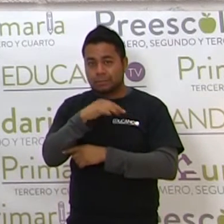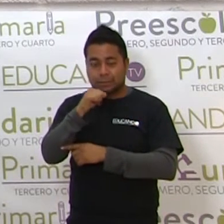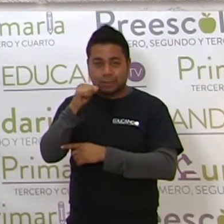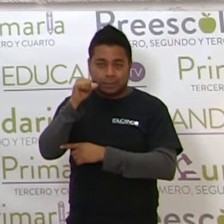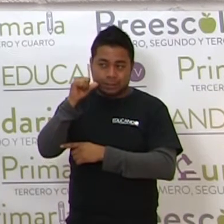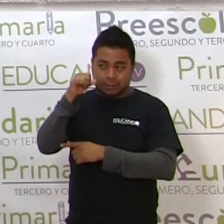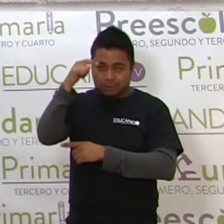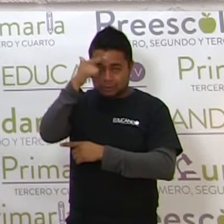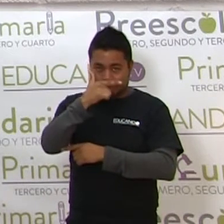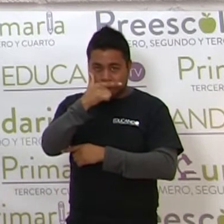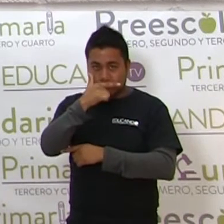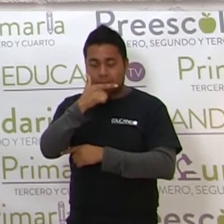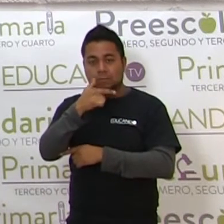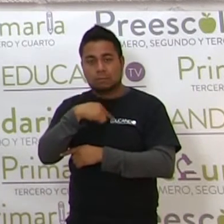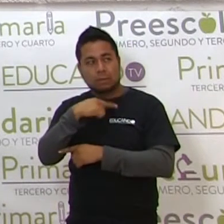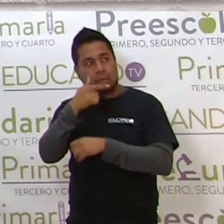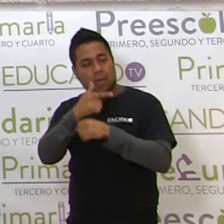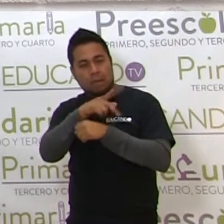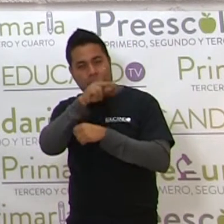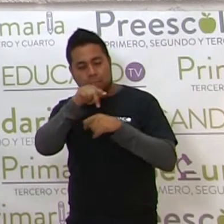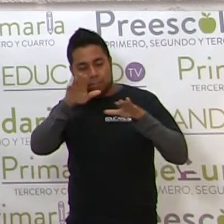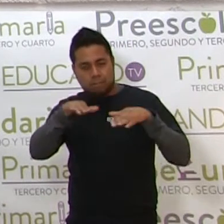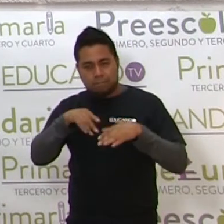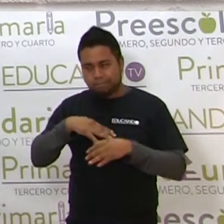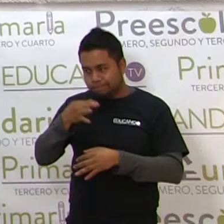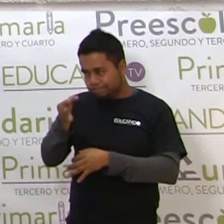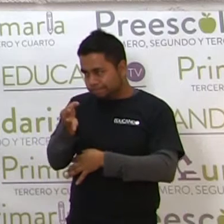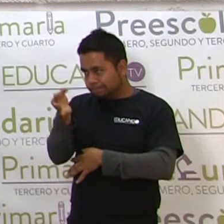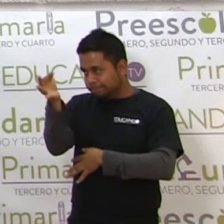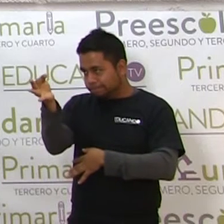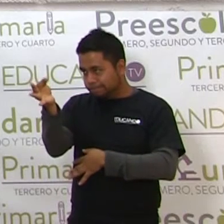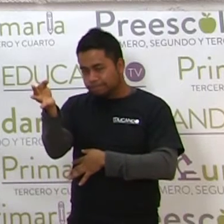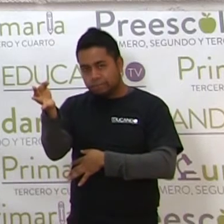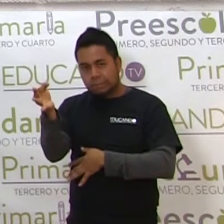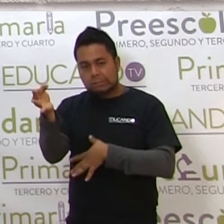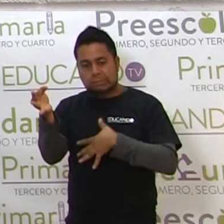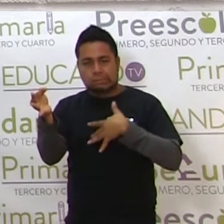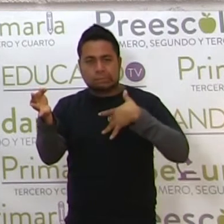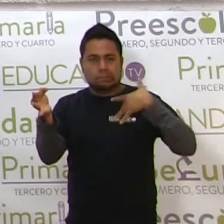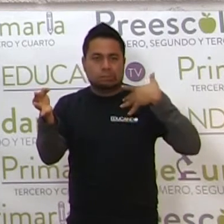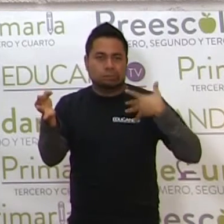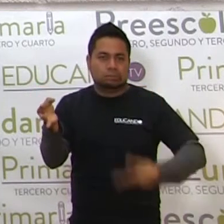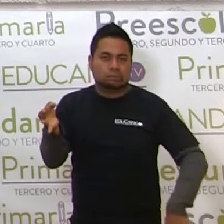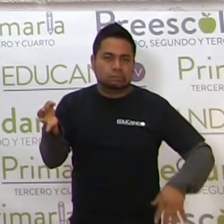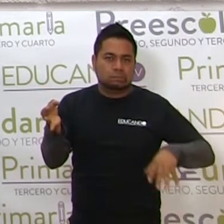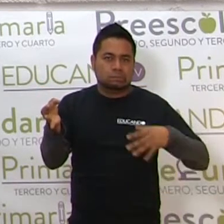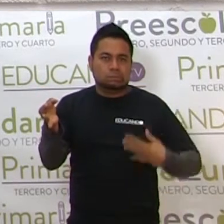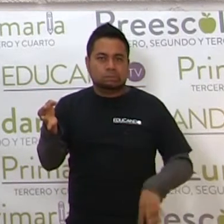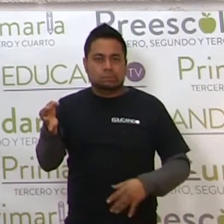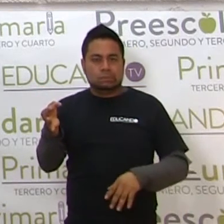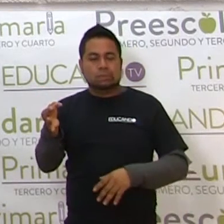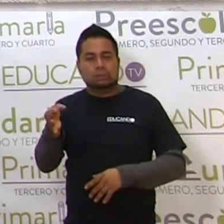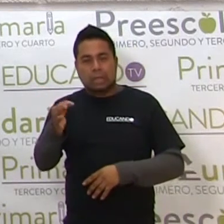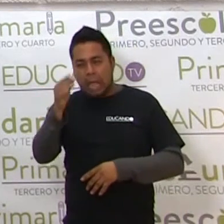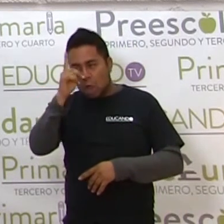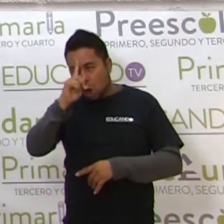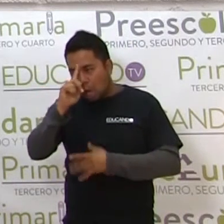el rey pidió consejo y todo el mundo declaró que aquella pluma valía más que todo el reino